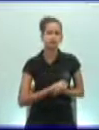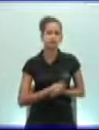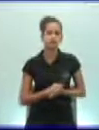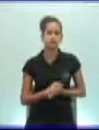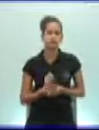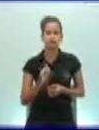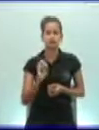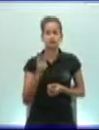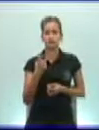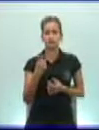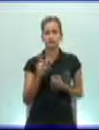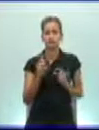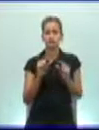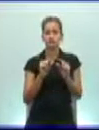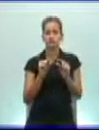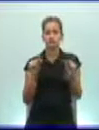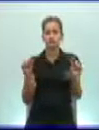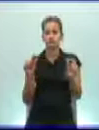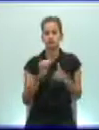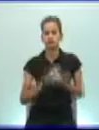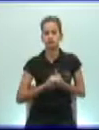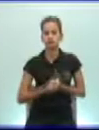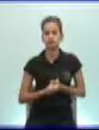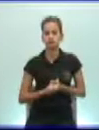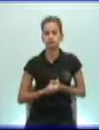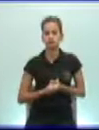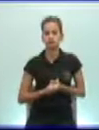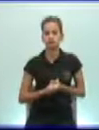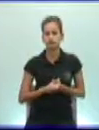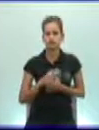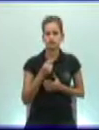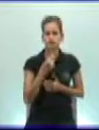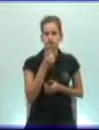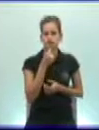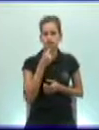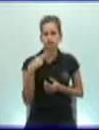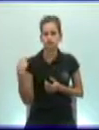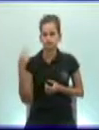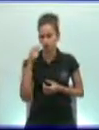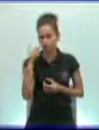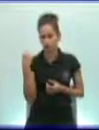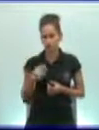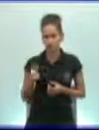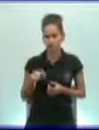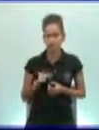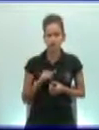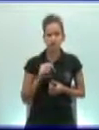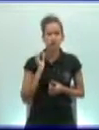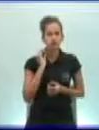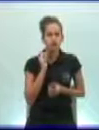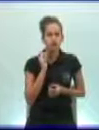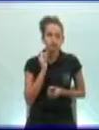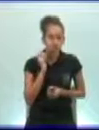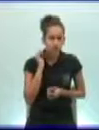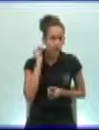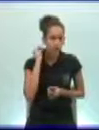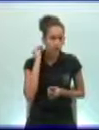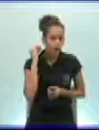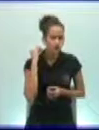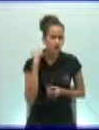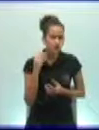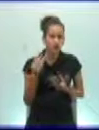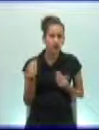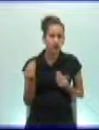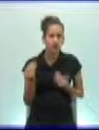la segunda oración. El viejo esclavo inclinaba su cabeza llena de moticas de algodón. ¿De quién se habla